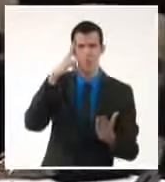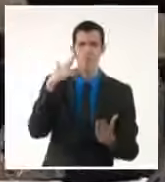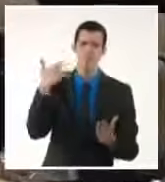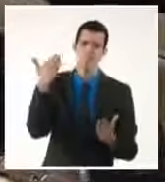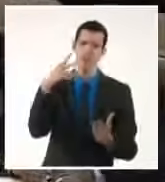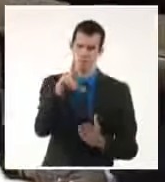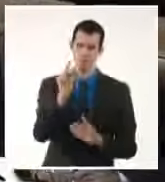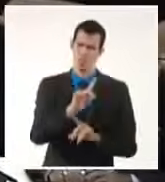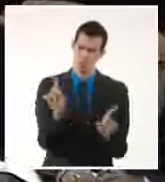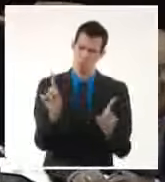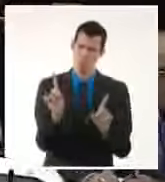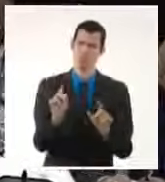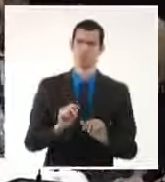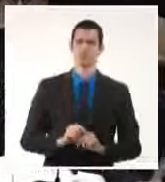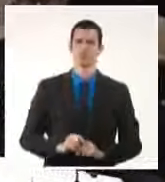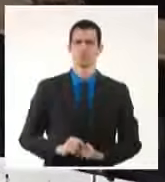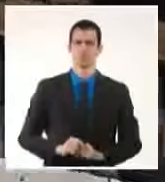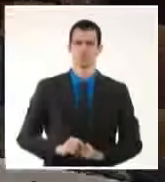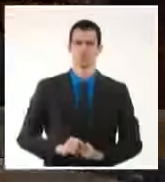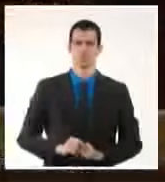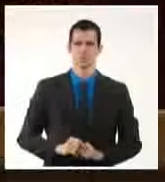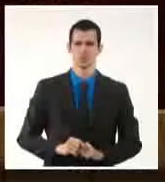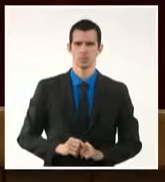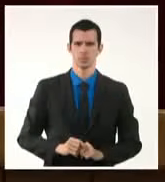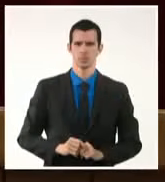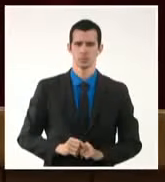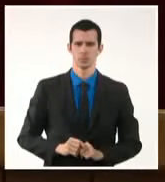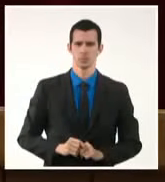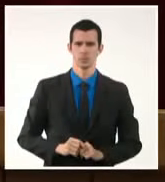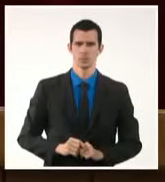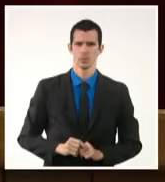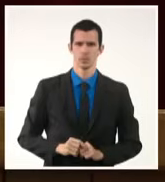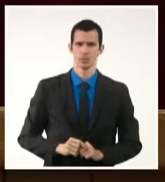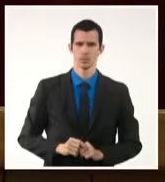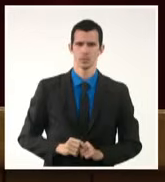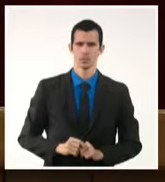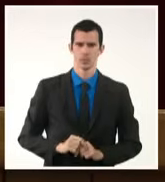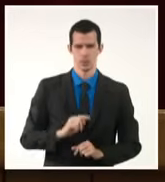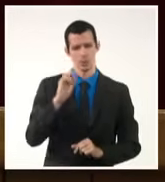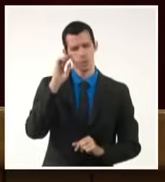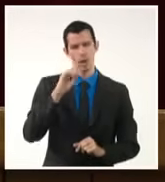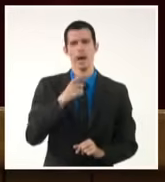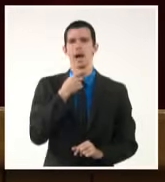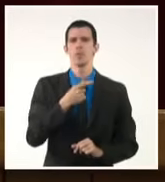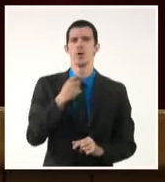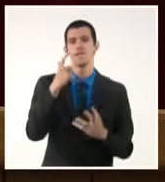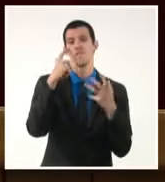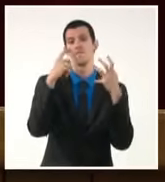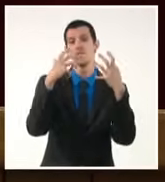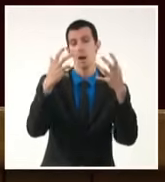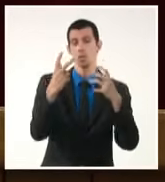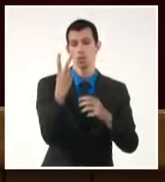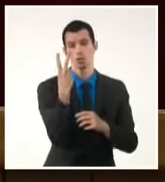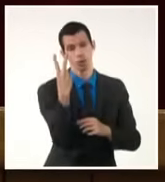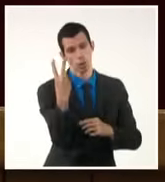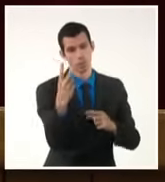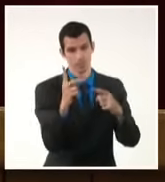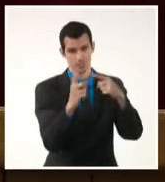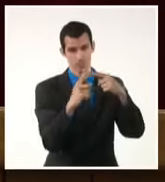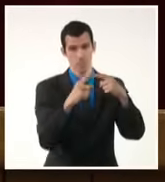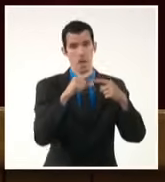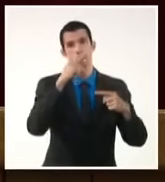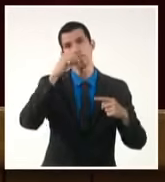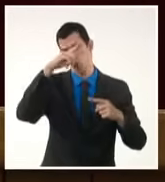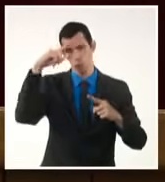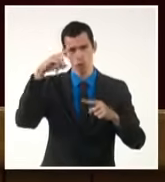que prevalece en estos sectores. Ahí están los casos de Luis Posada Carriles y de Orlando Bosch, quienes, a pesar